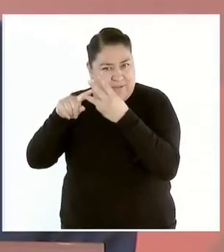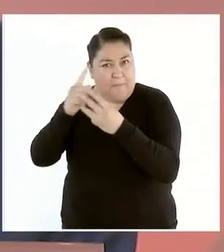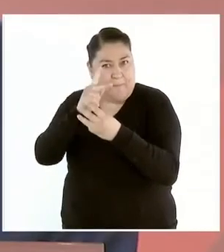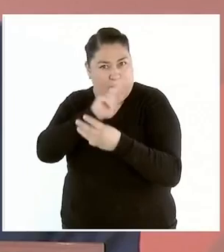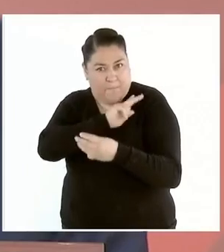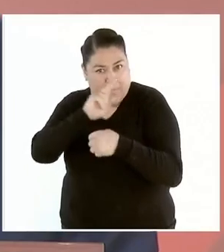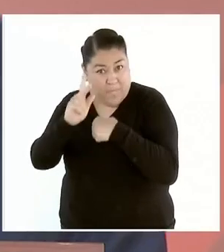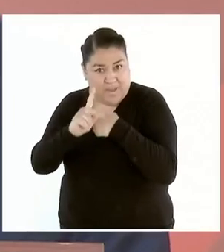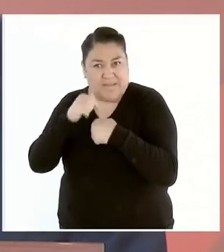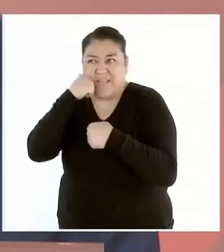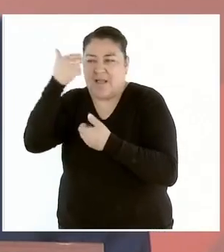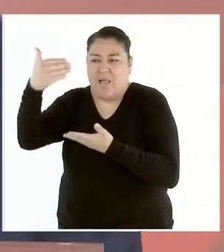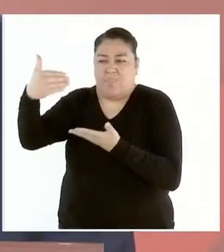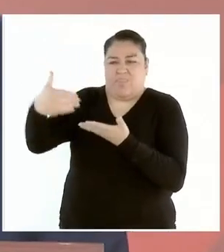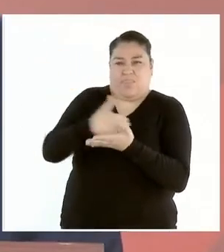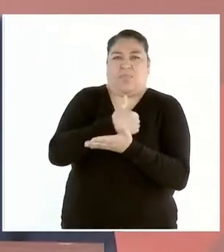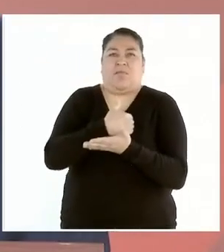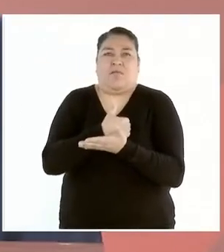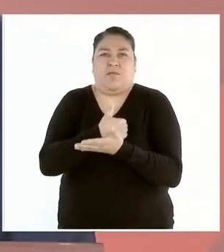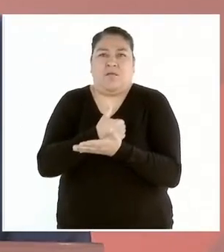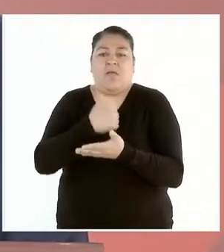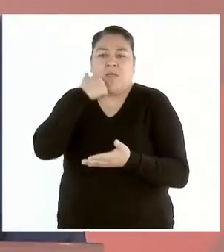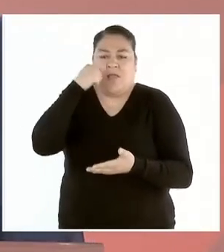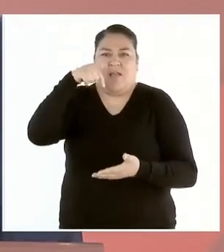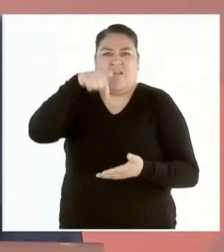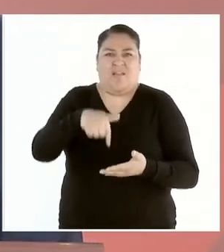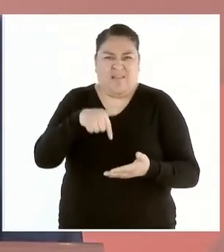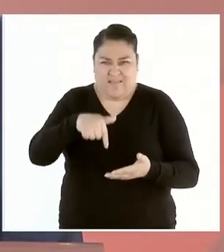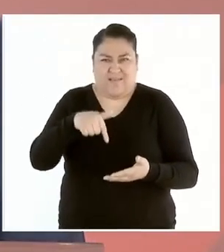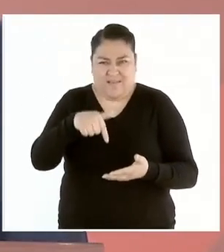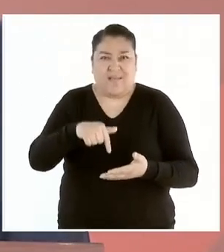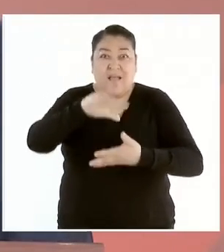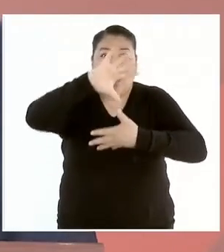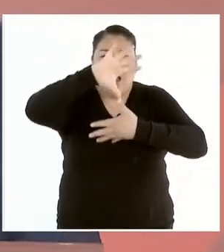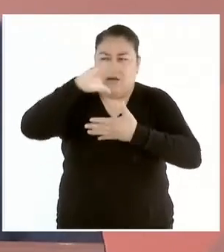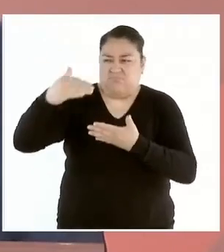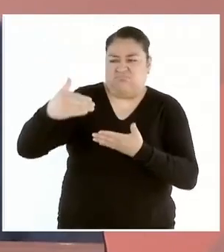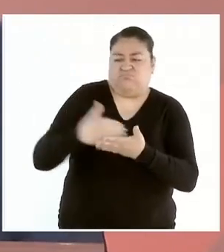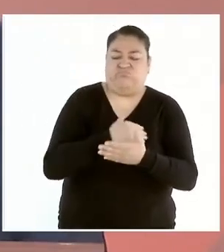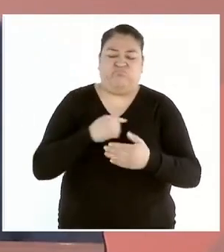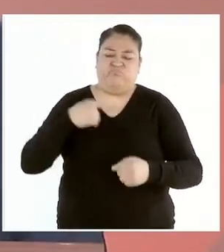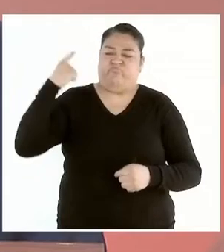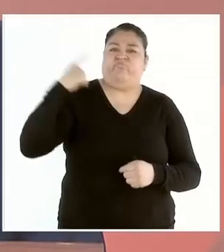por imponer su hegemonía en el continente americano